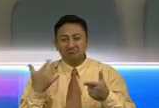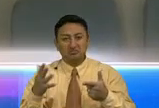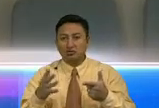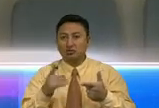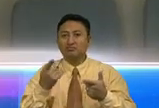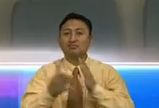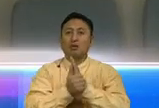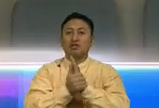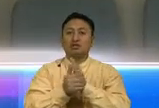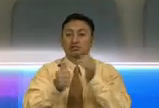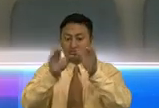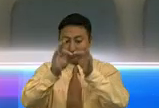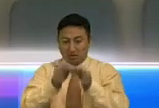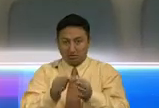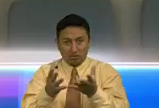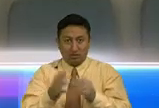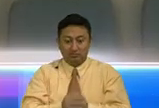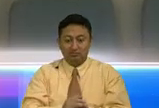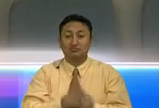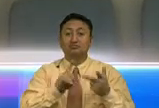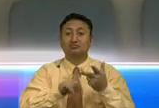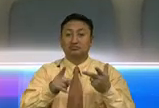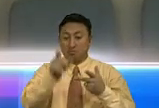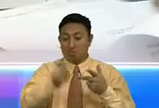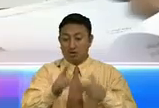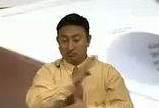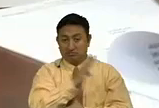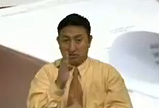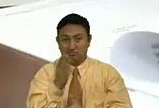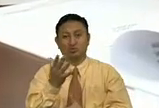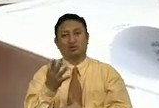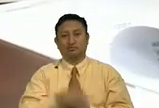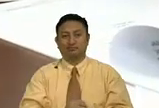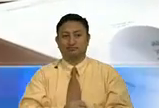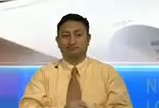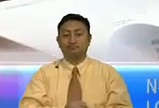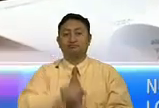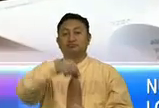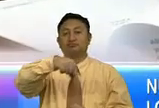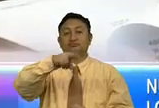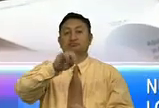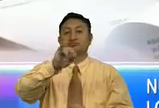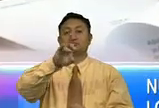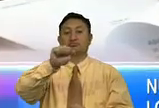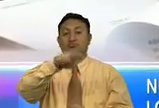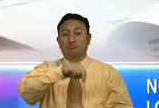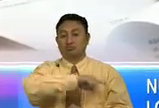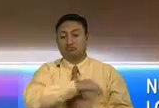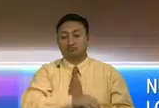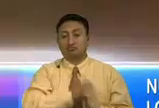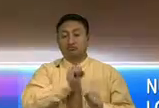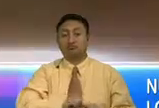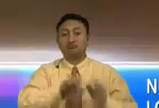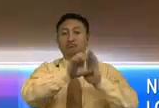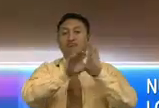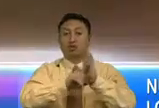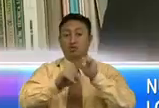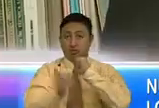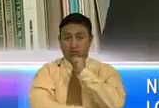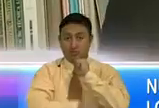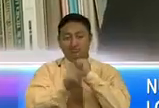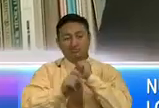capacitación correspondiente. Y tercero, no tienen la honestidad para hacer las cosas. Entre tanto, Quintana dice que debe haber reformas al Código Orgánico Integral Penal.